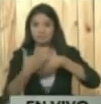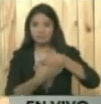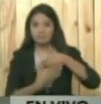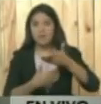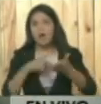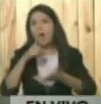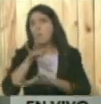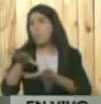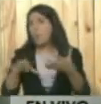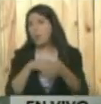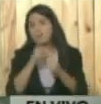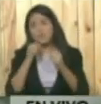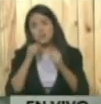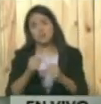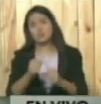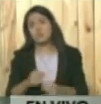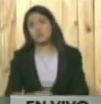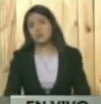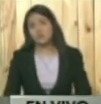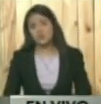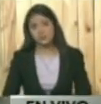problemas muy graves